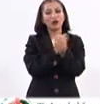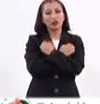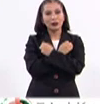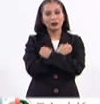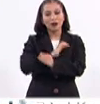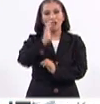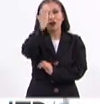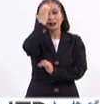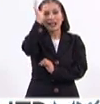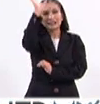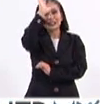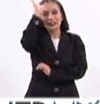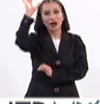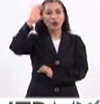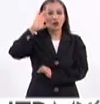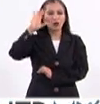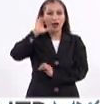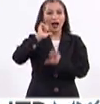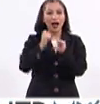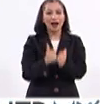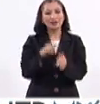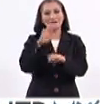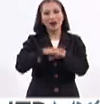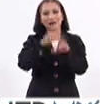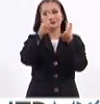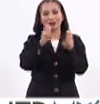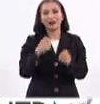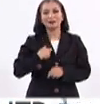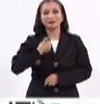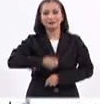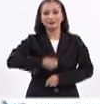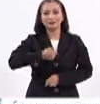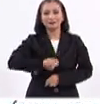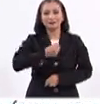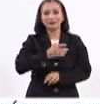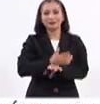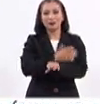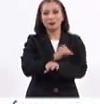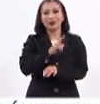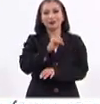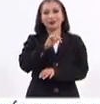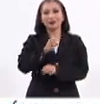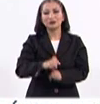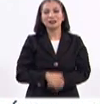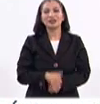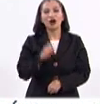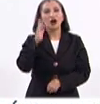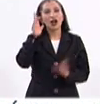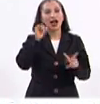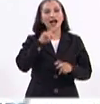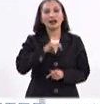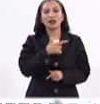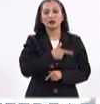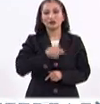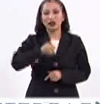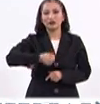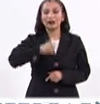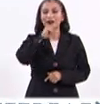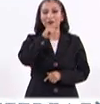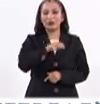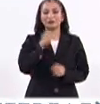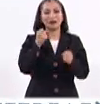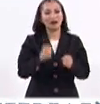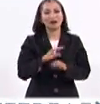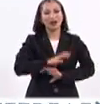educación, el conocimiento, la ciencia, la cultura, el arte y mucho más. Saludo con mucho gusto a mi compañero Omar Cepeda. ¿Cómo estás? Hola, Ana Cris, muy bien, qué gusto saludarte. Se ve